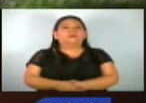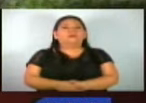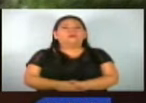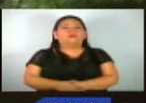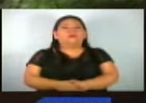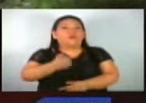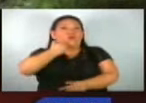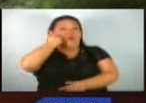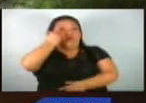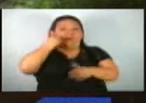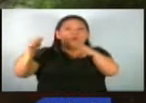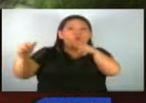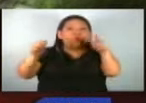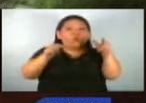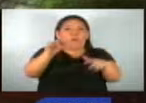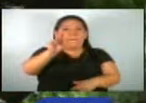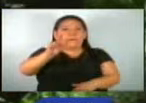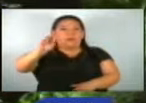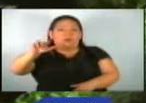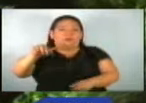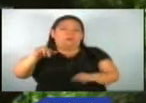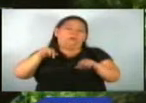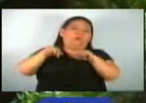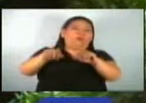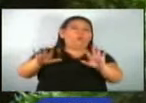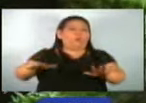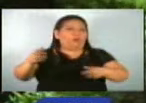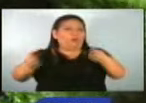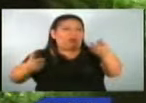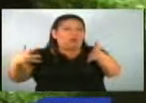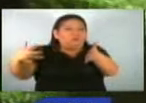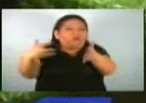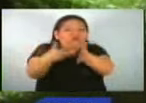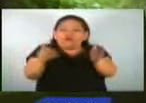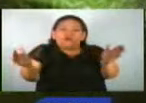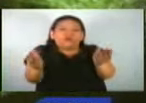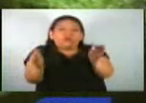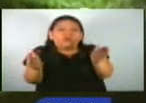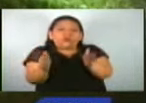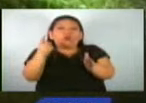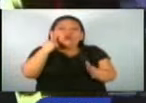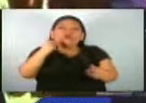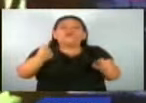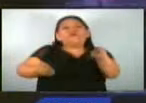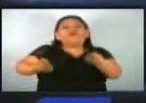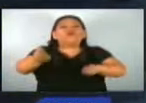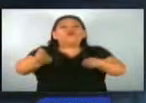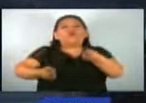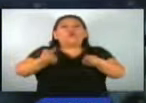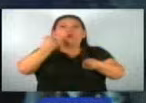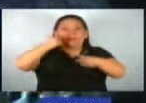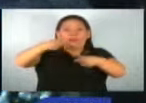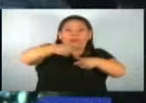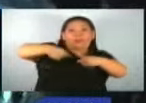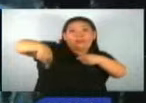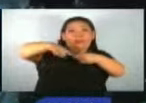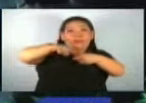Un joven de 23 años de edad perdió la vida a bordo de un vehículo tipo sedán cuando transitaba sobre la carretera que del Redondel